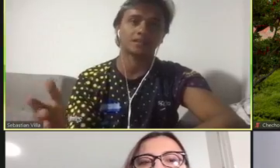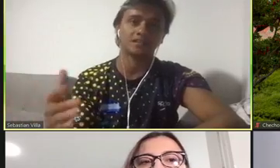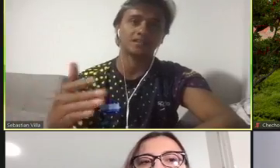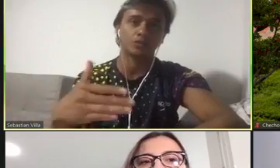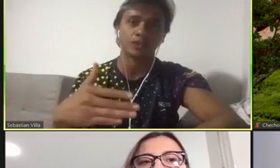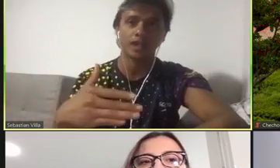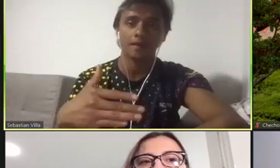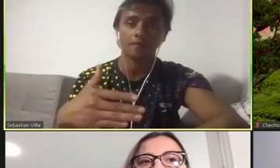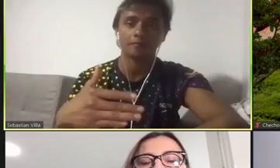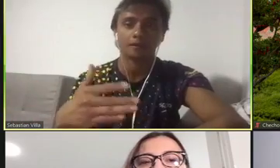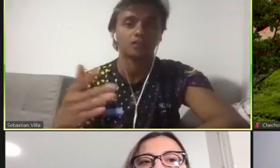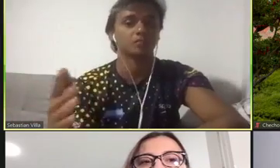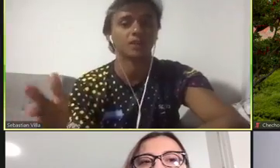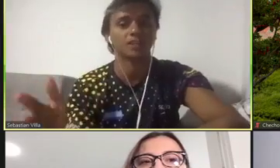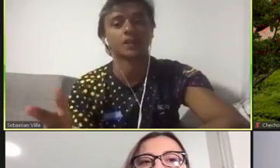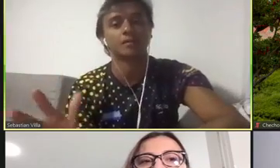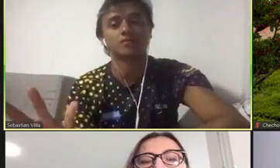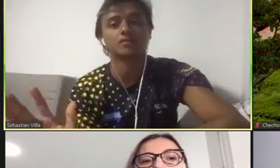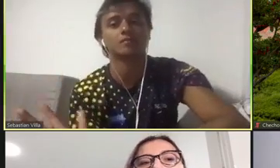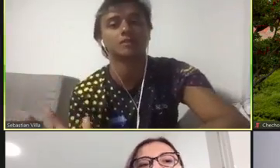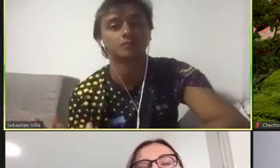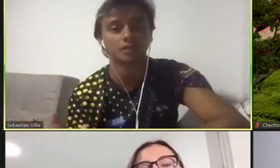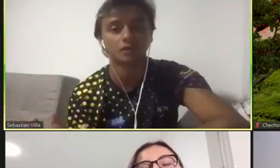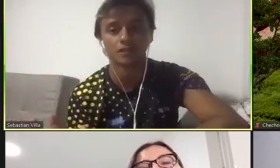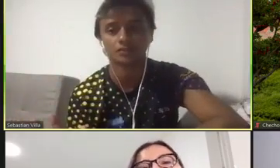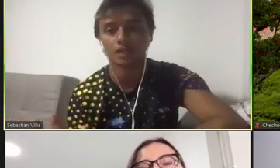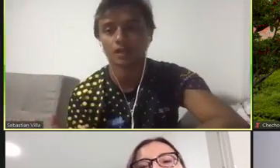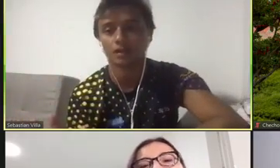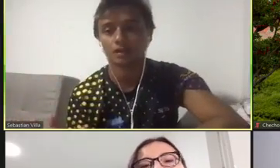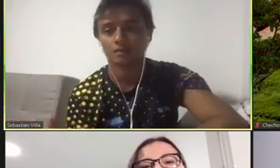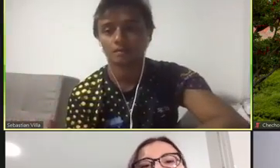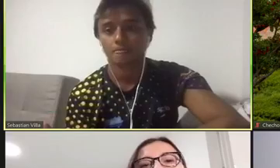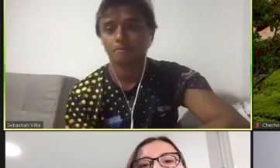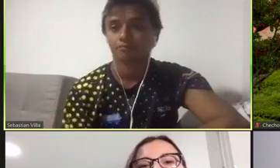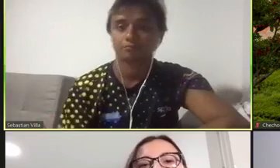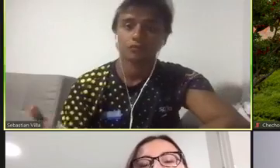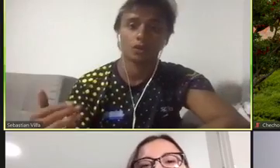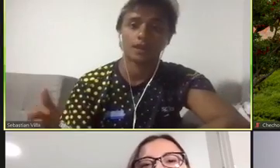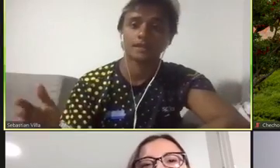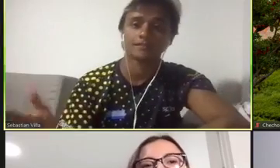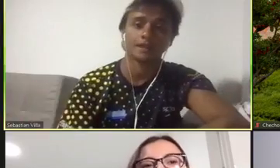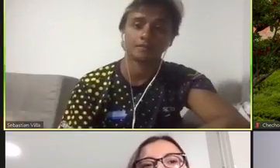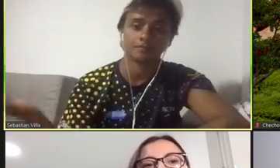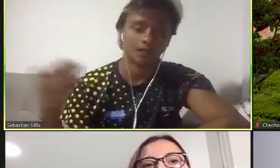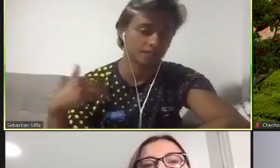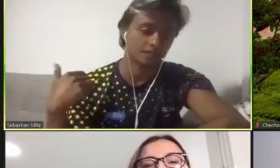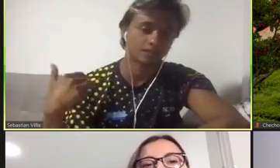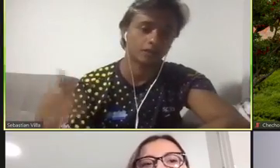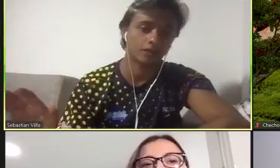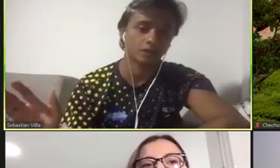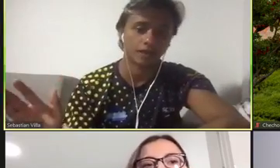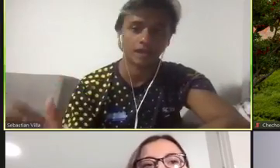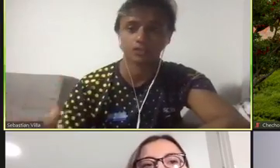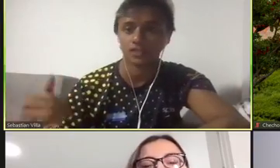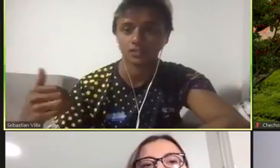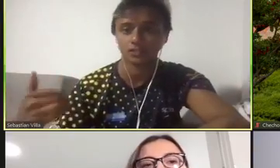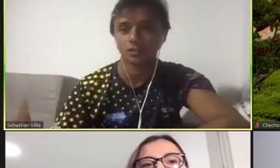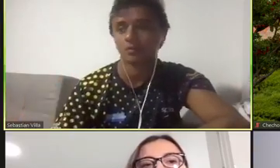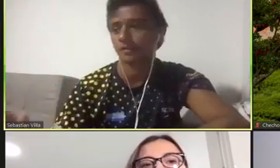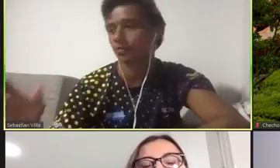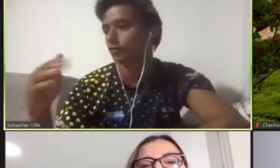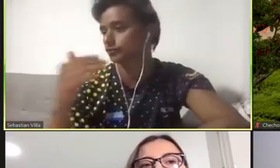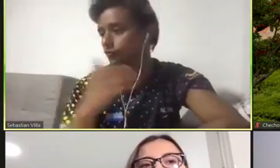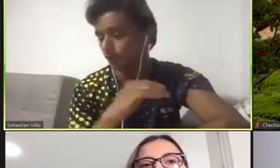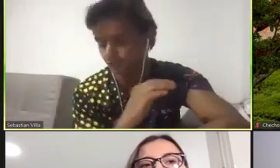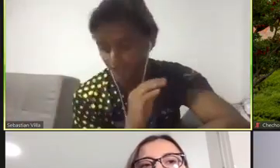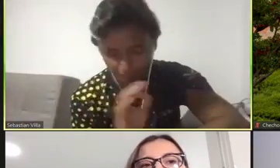es sin cirugía, pero se puede llevar más o menos el mismo tiempo de la cirugía. Entonces lo que hice fue hacer el trabajo con él, los ejercicios que me